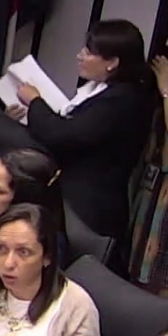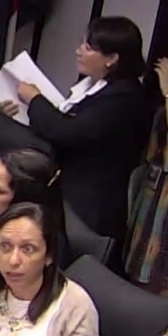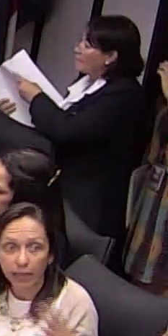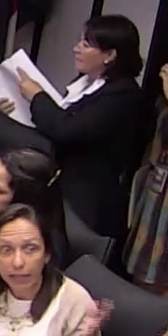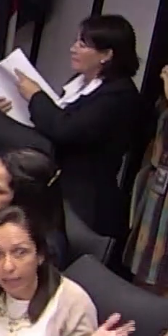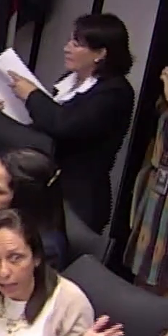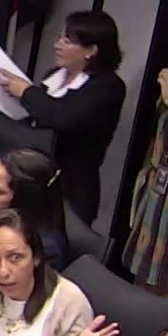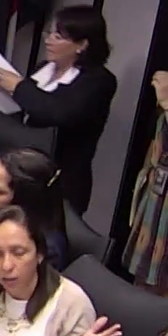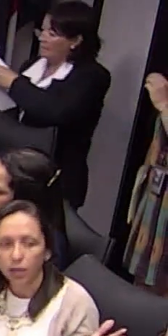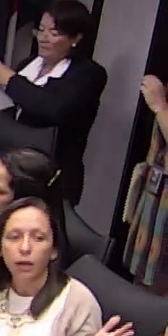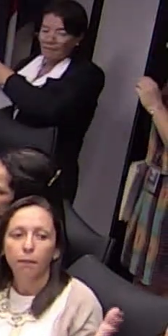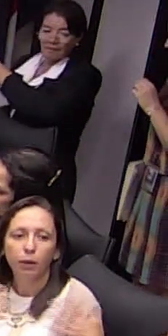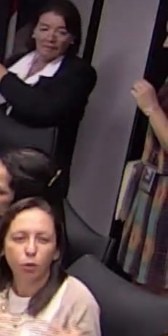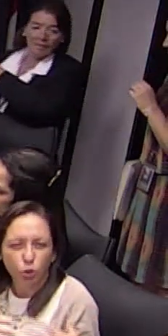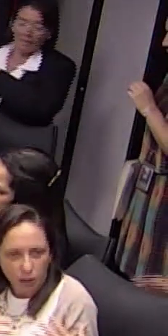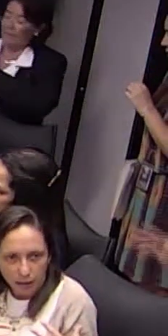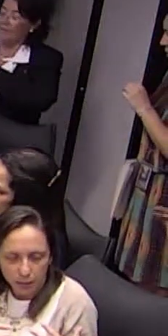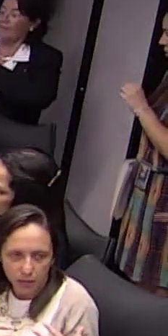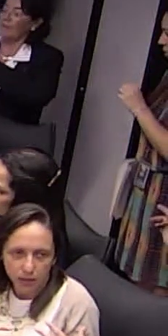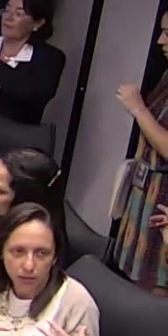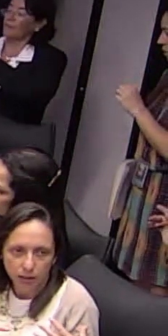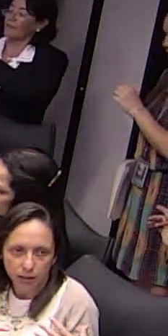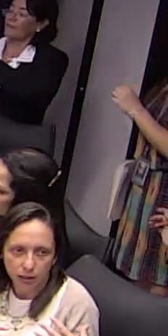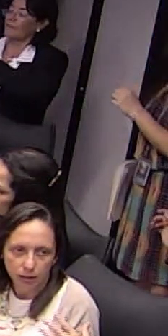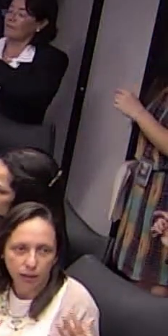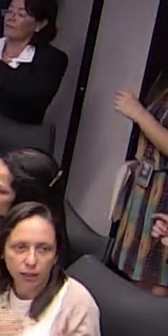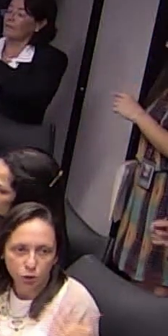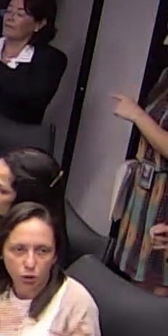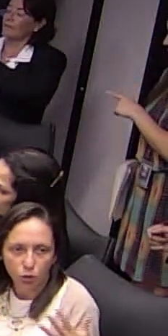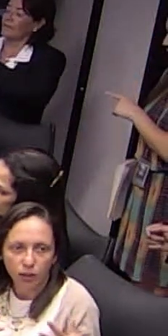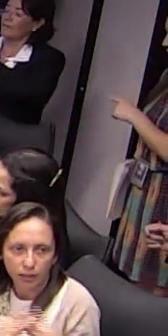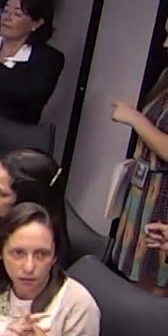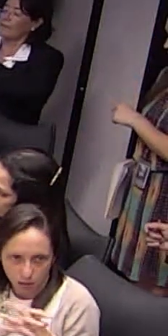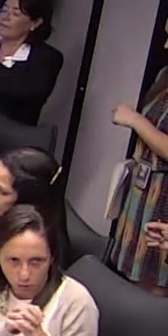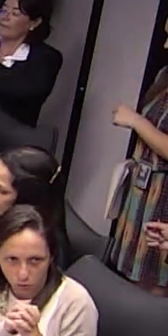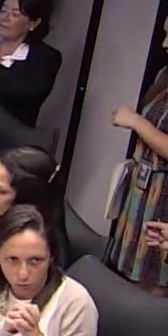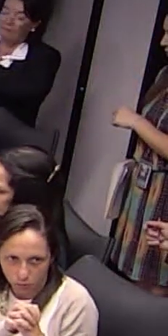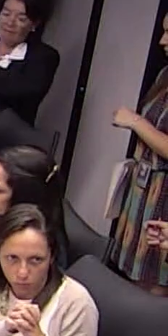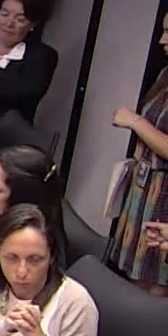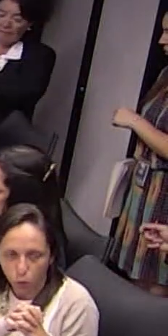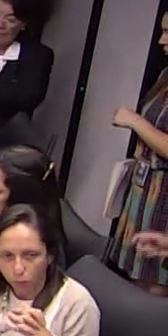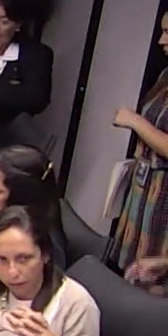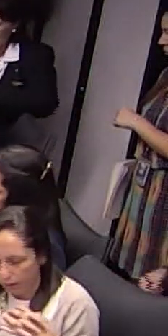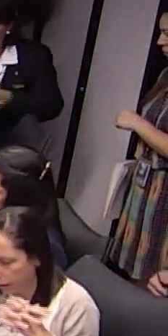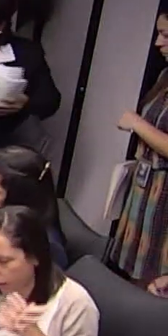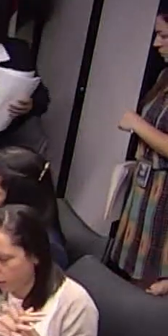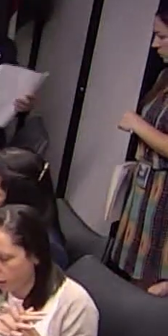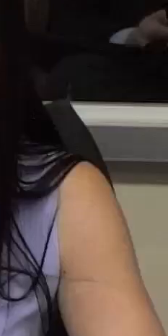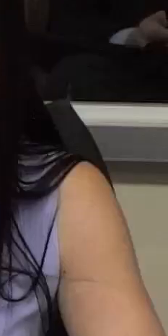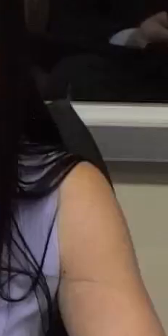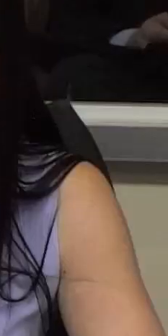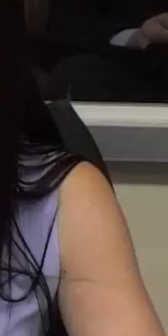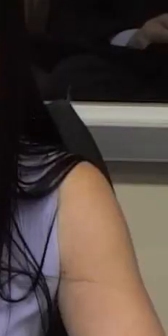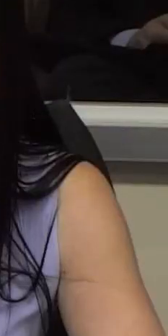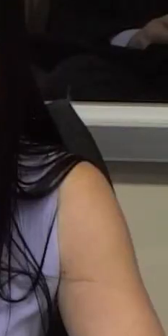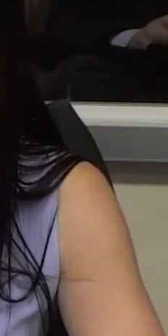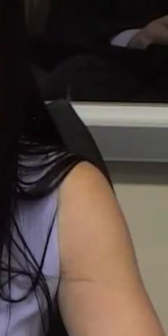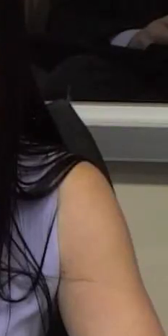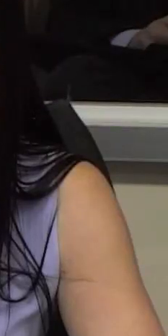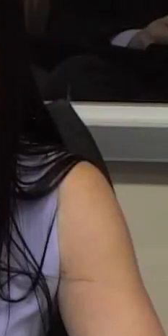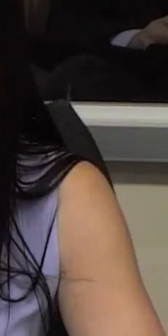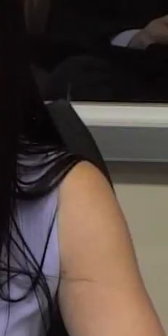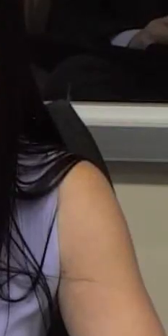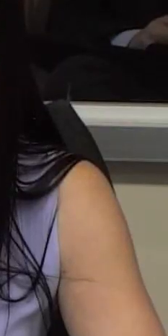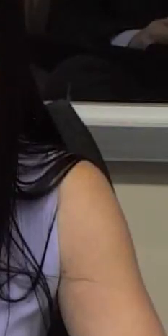organizaciones en general, pero me gustaría más saber si han hecho algún ejercicio un poco más aterrizado. Sí tenemos, le